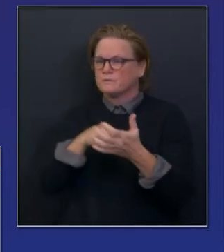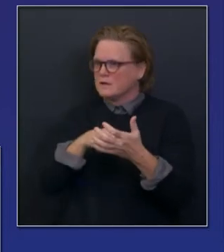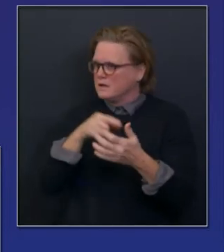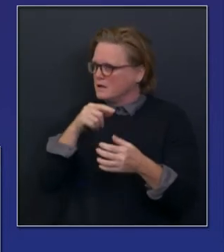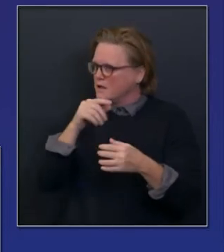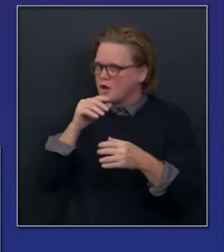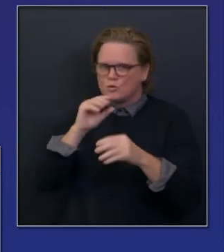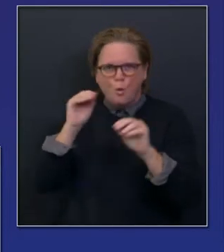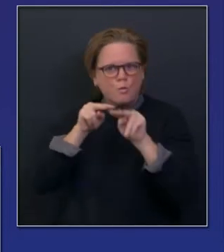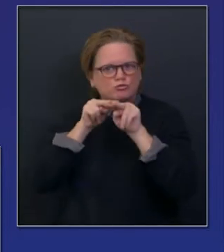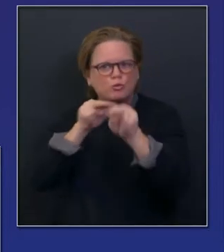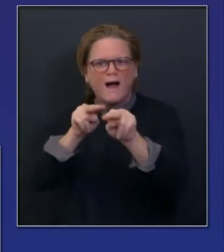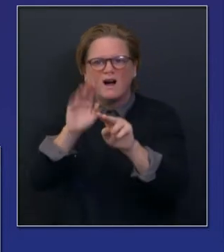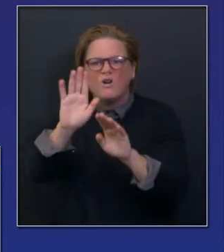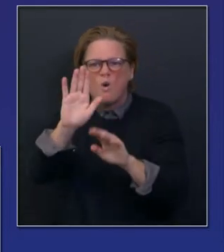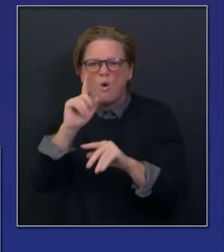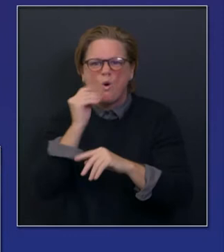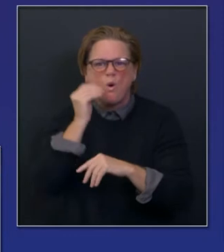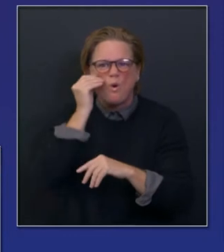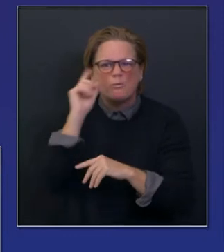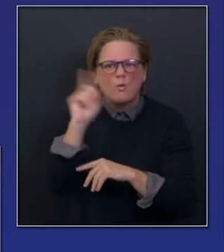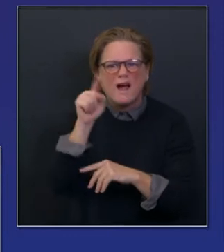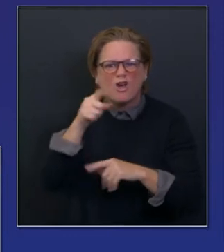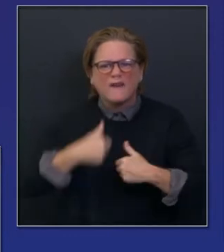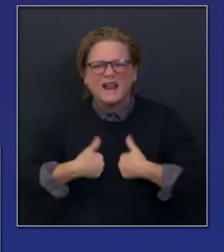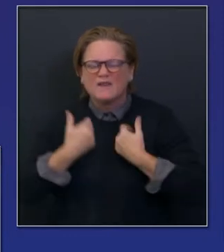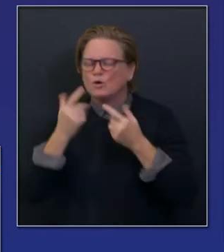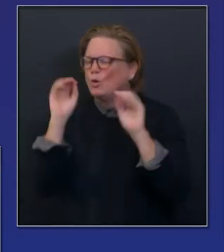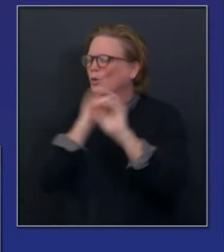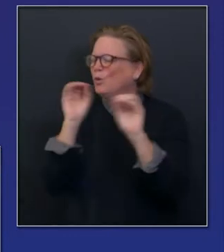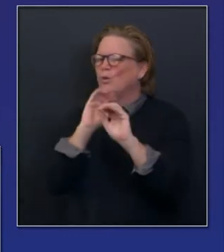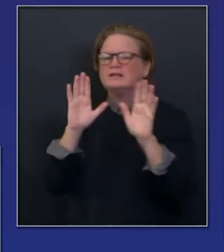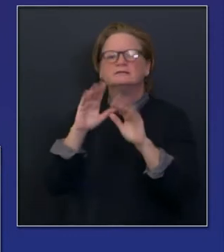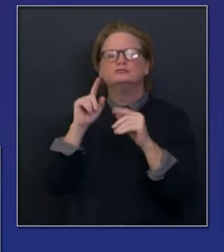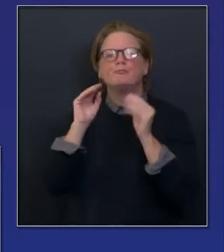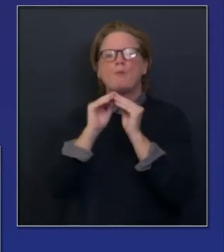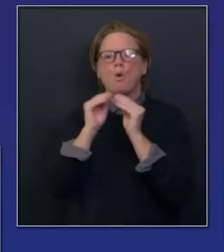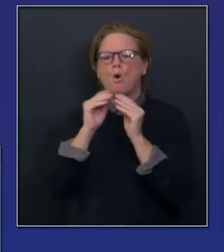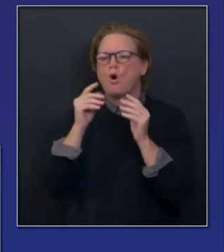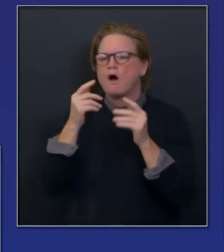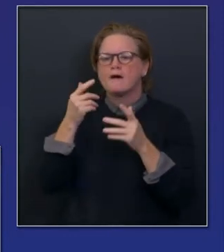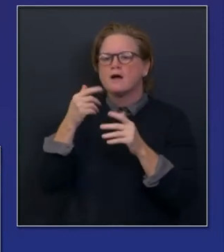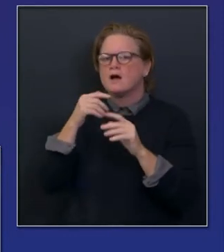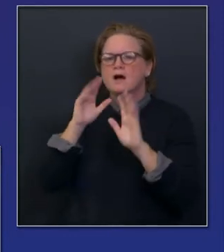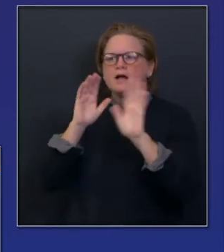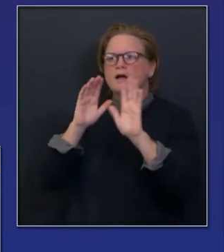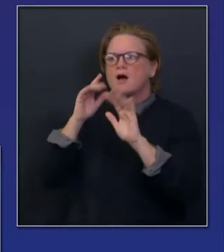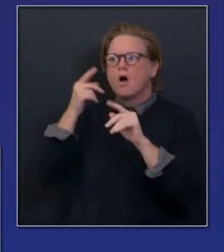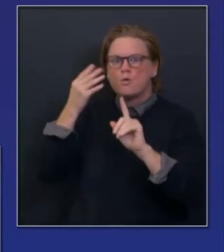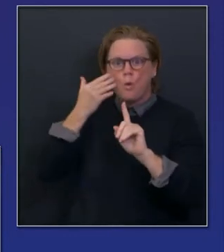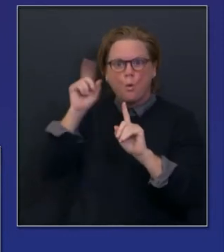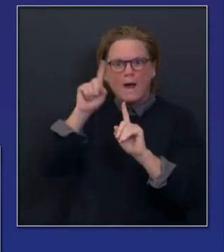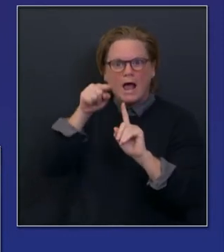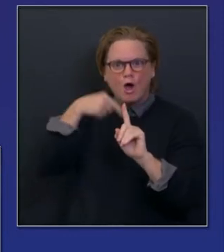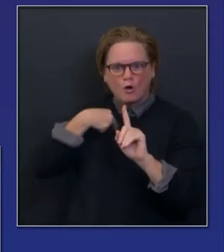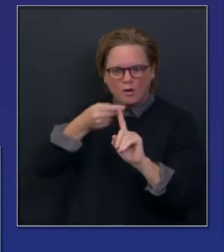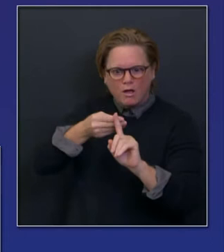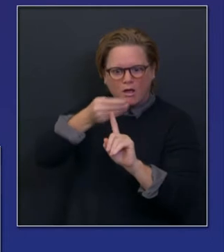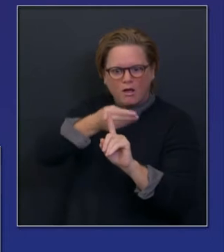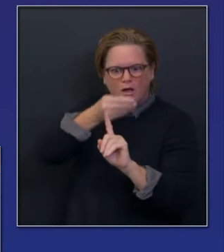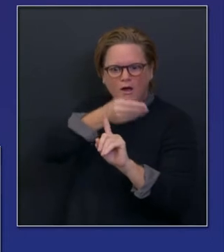No es algo en el que tiene que optar no participar. No es para rastreo de contactos. Usa